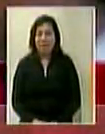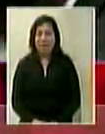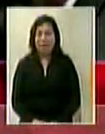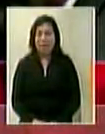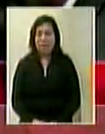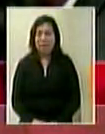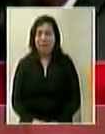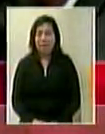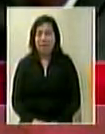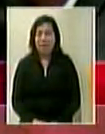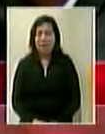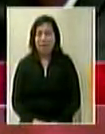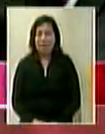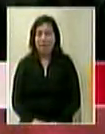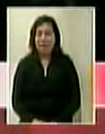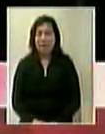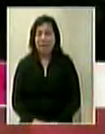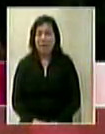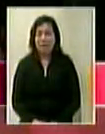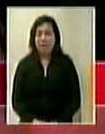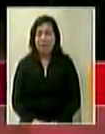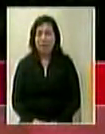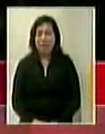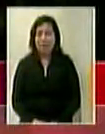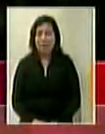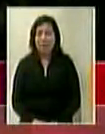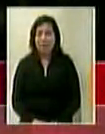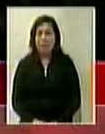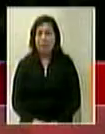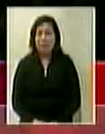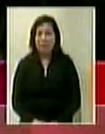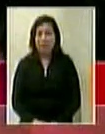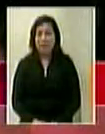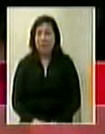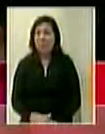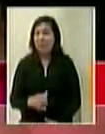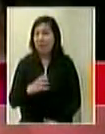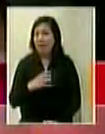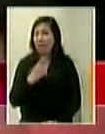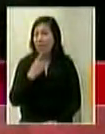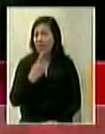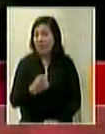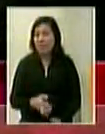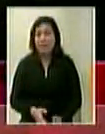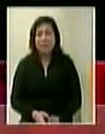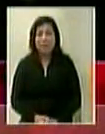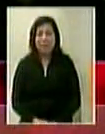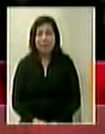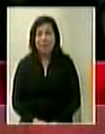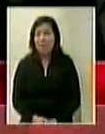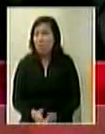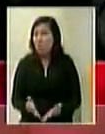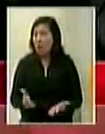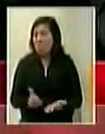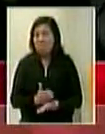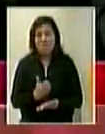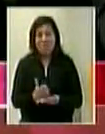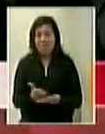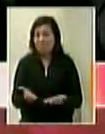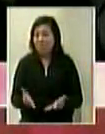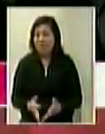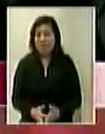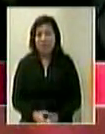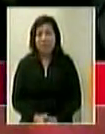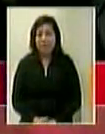Hay un raciocinio, señor presidente, que nos quiere convencer de que no ha habido problemas de